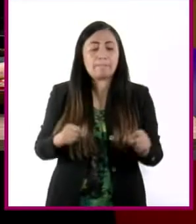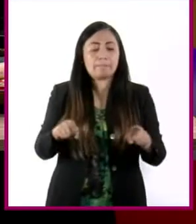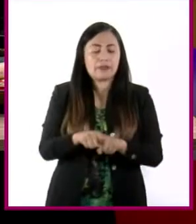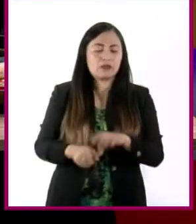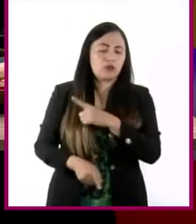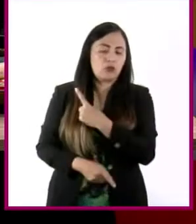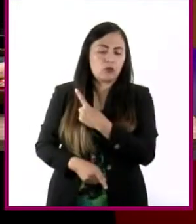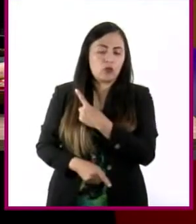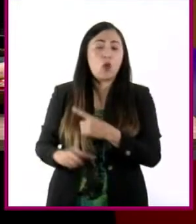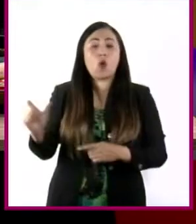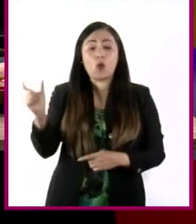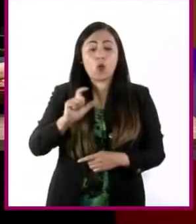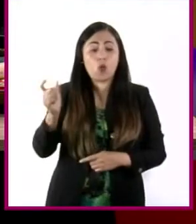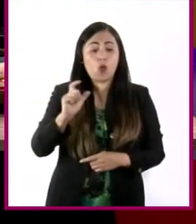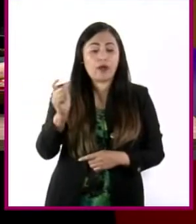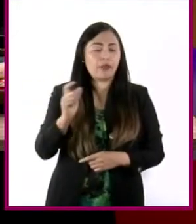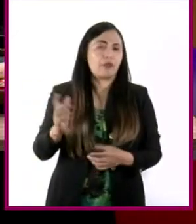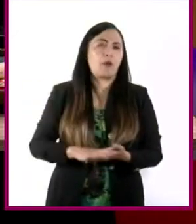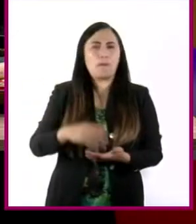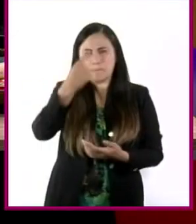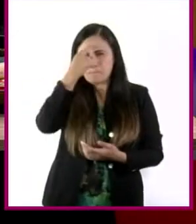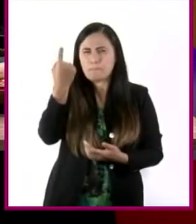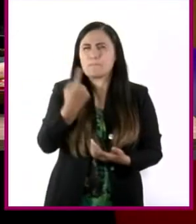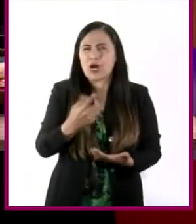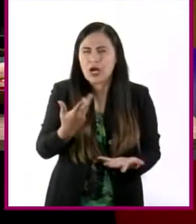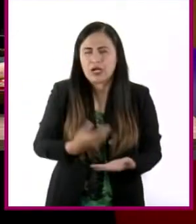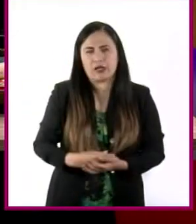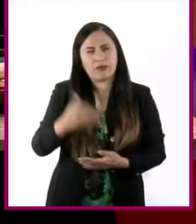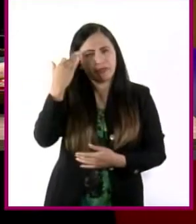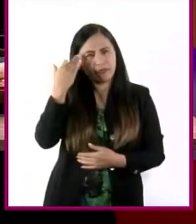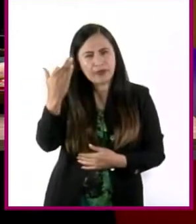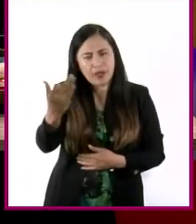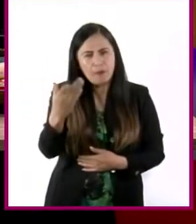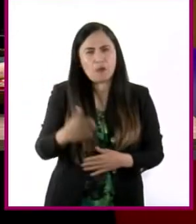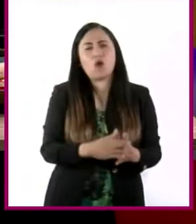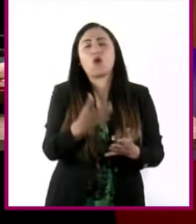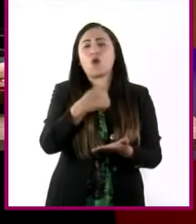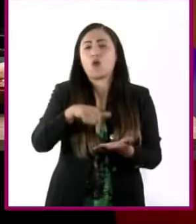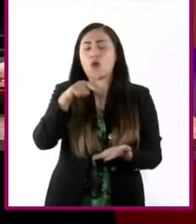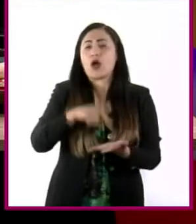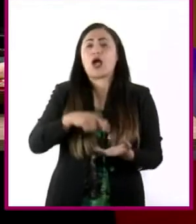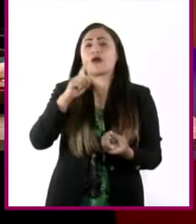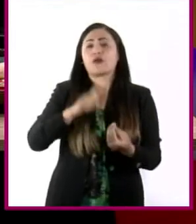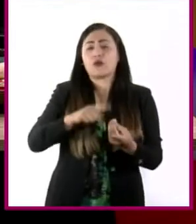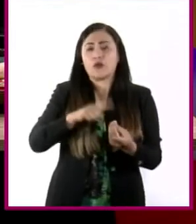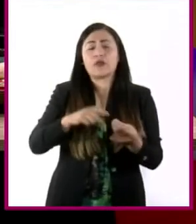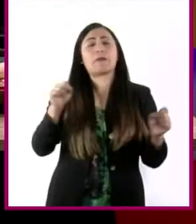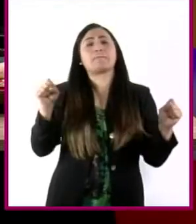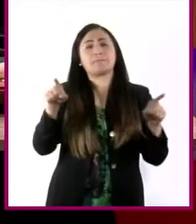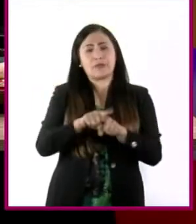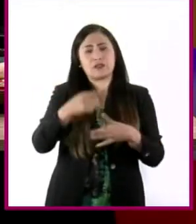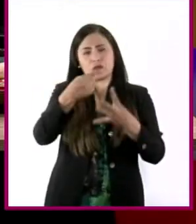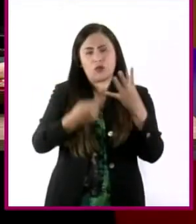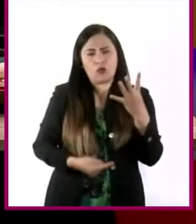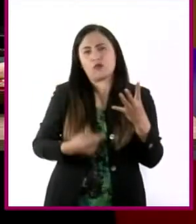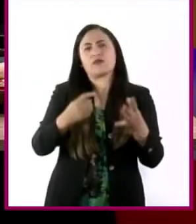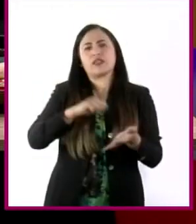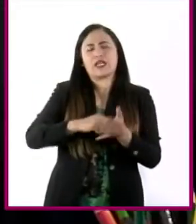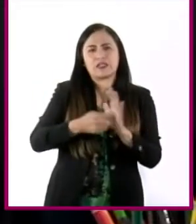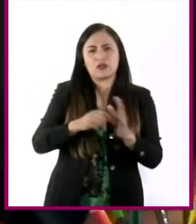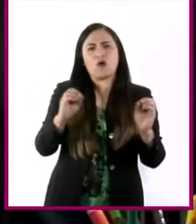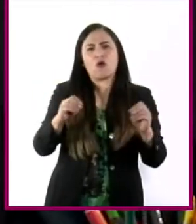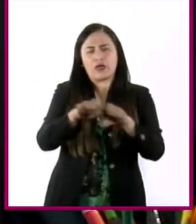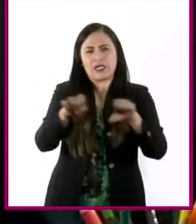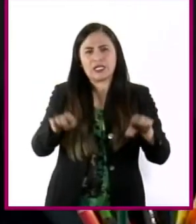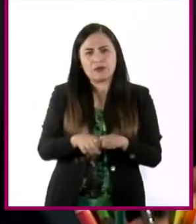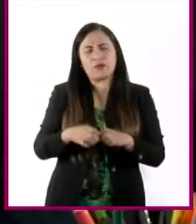al propósito o el porqué del discurso, su duración, el lugar en el que se expondrá y los requerimientos técnicos o de equipo